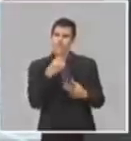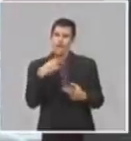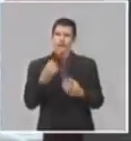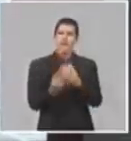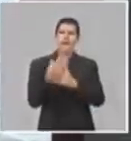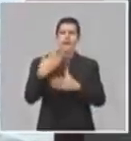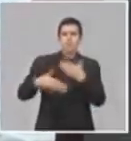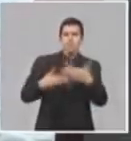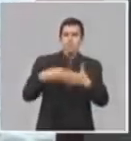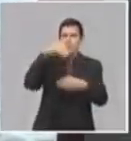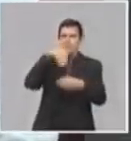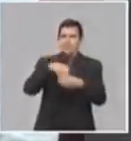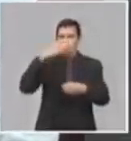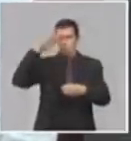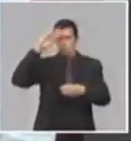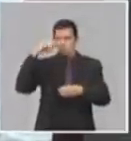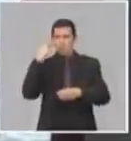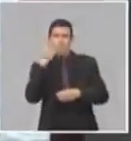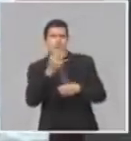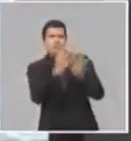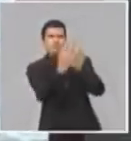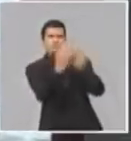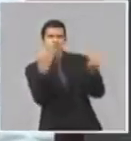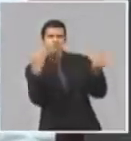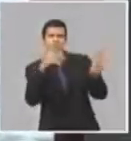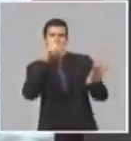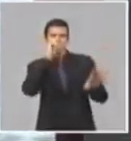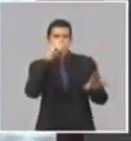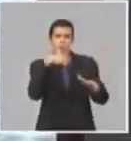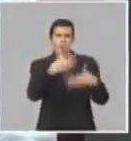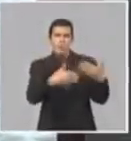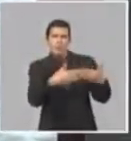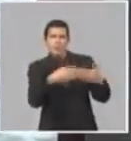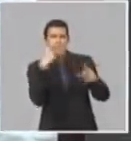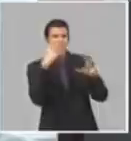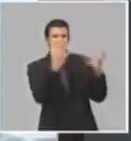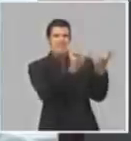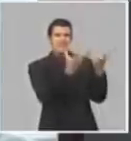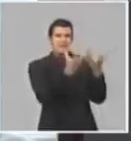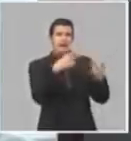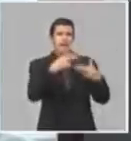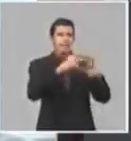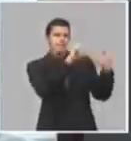el tema del desabastecimiento y atacan la gestión económica del gobierno.